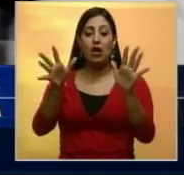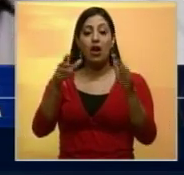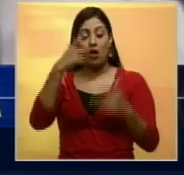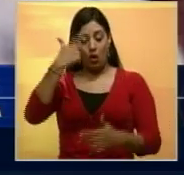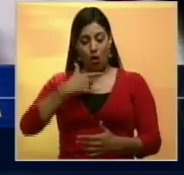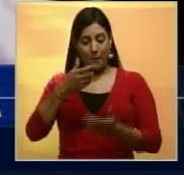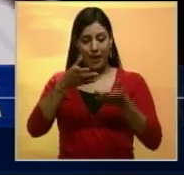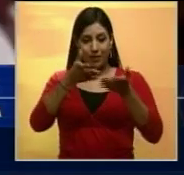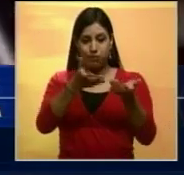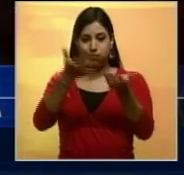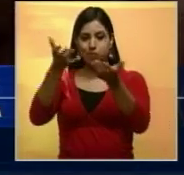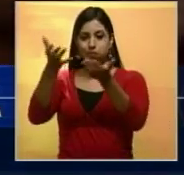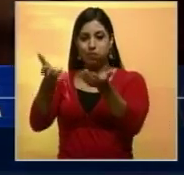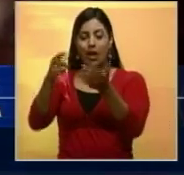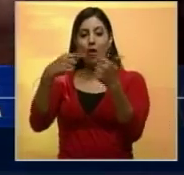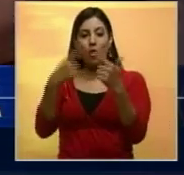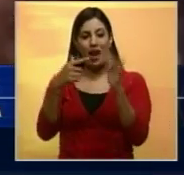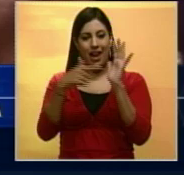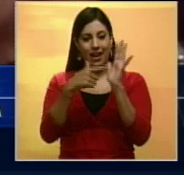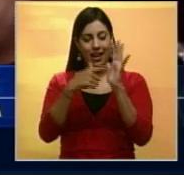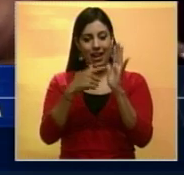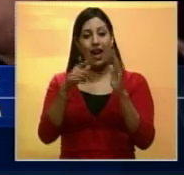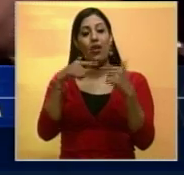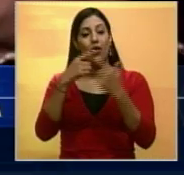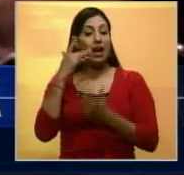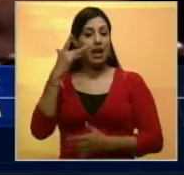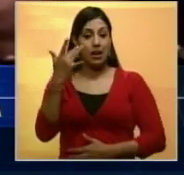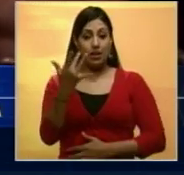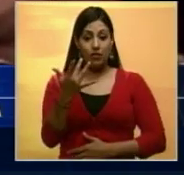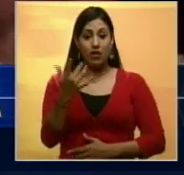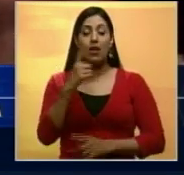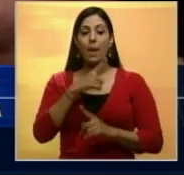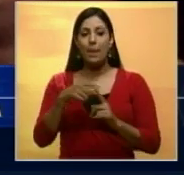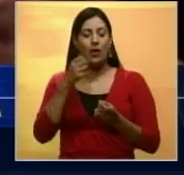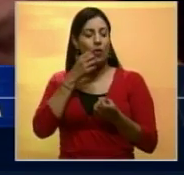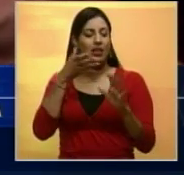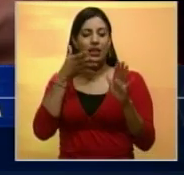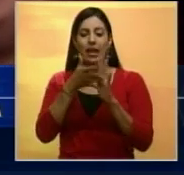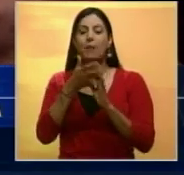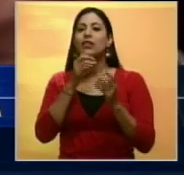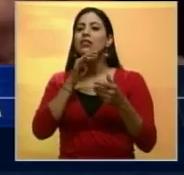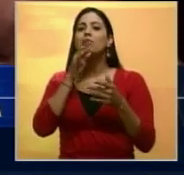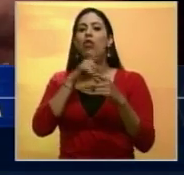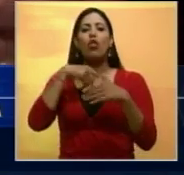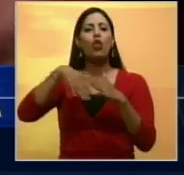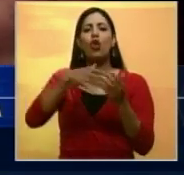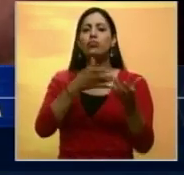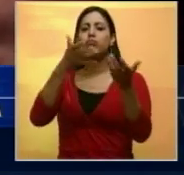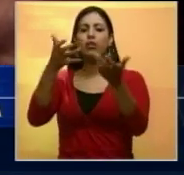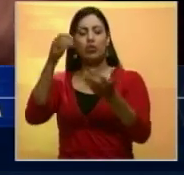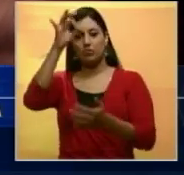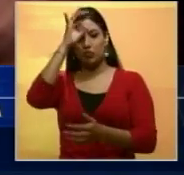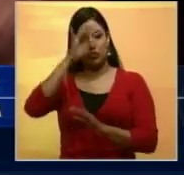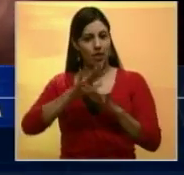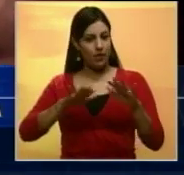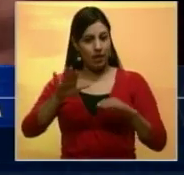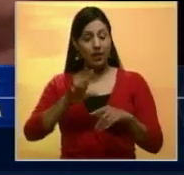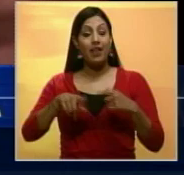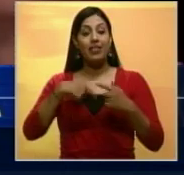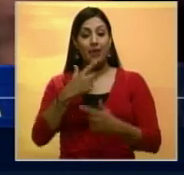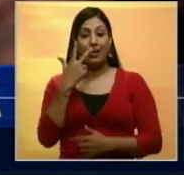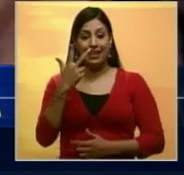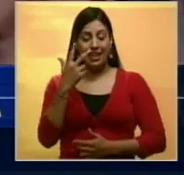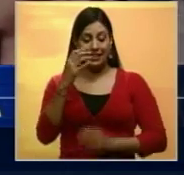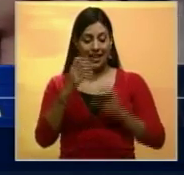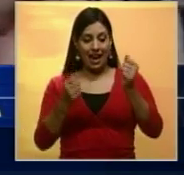de Juan Gabriel fue retirado del departamento que tenía en California sin que se conociera de inmediato a dónde sería trasladado. Tres